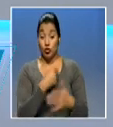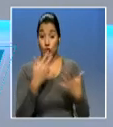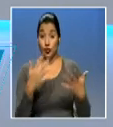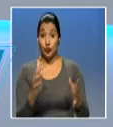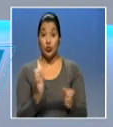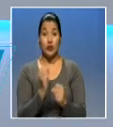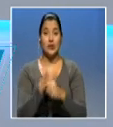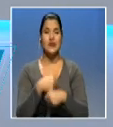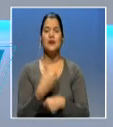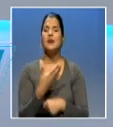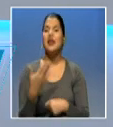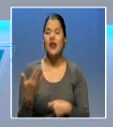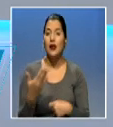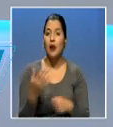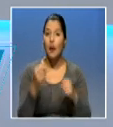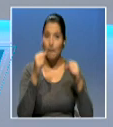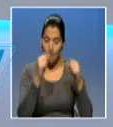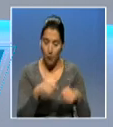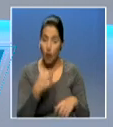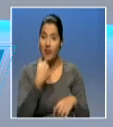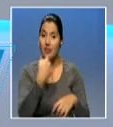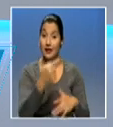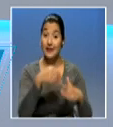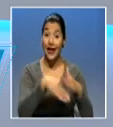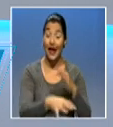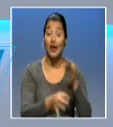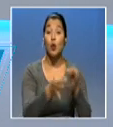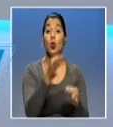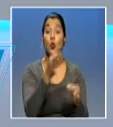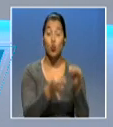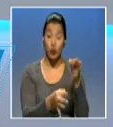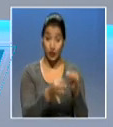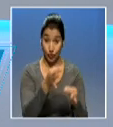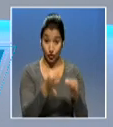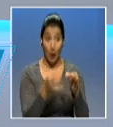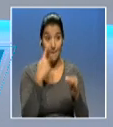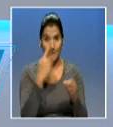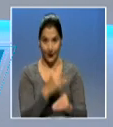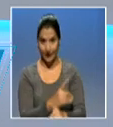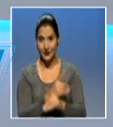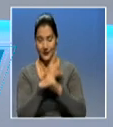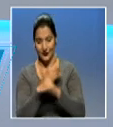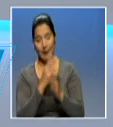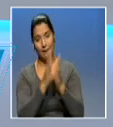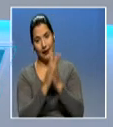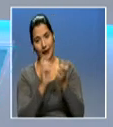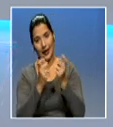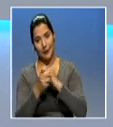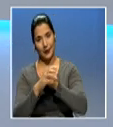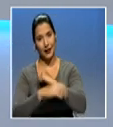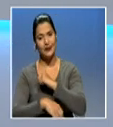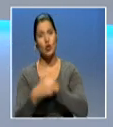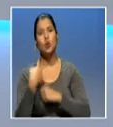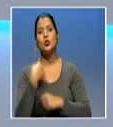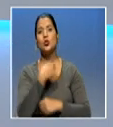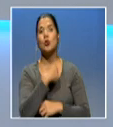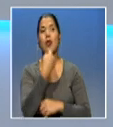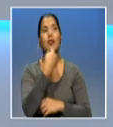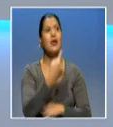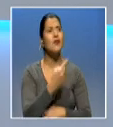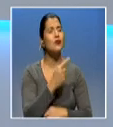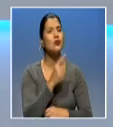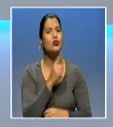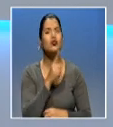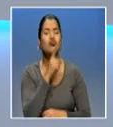es señalar en la audiencia de apelación que efectivamente nunca llegó